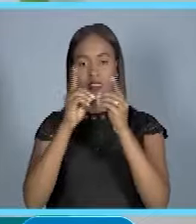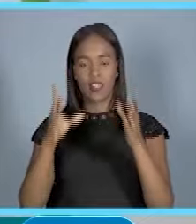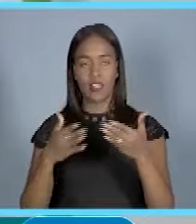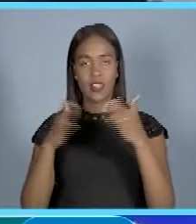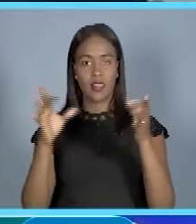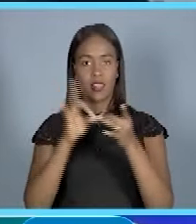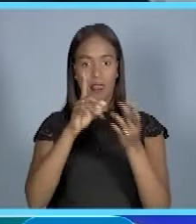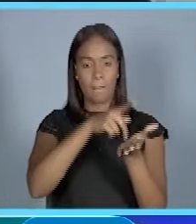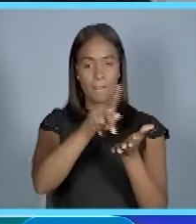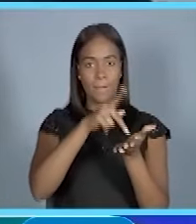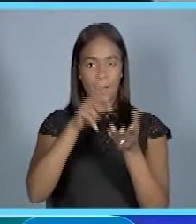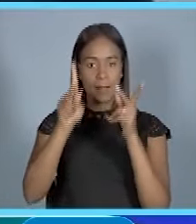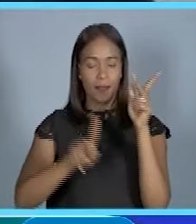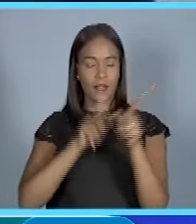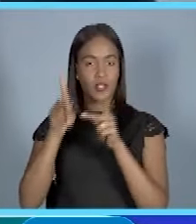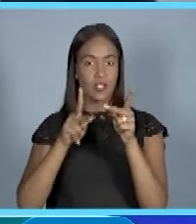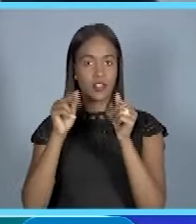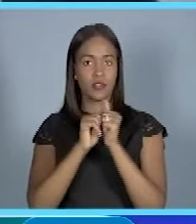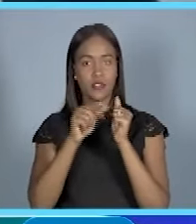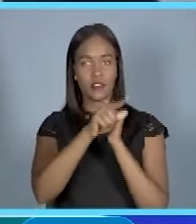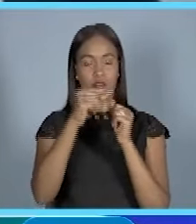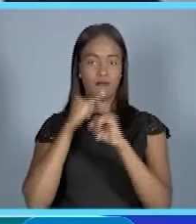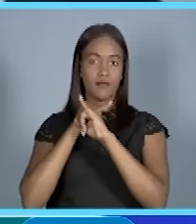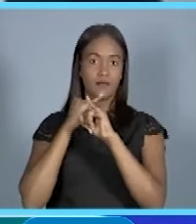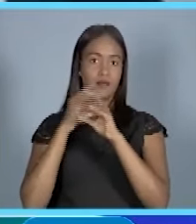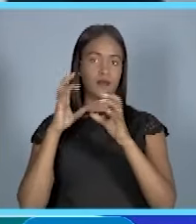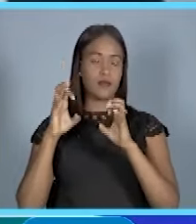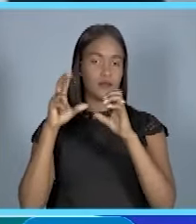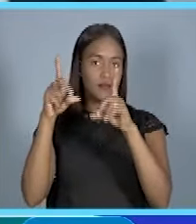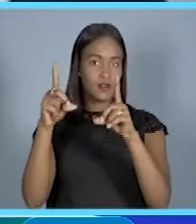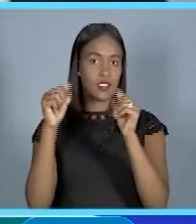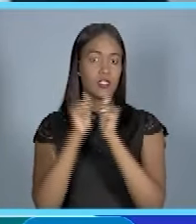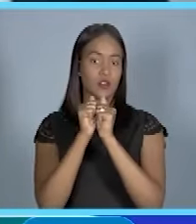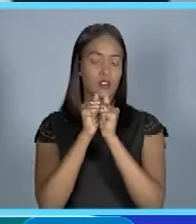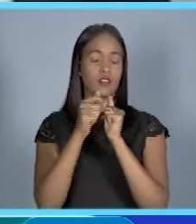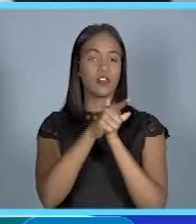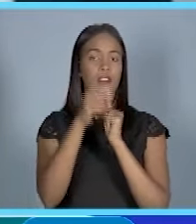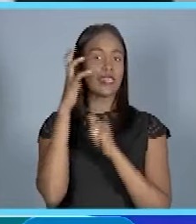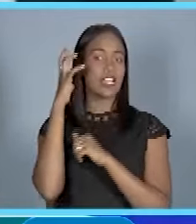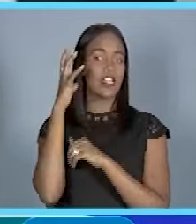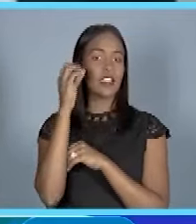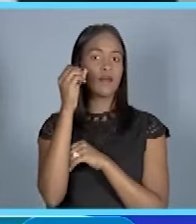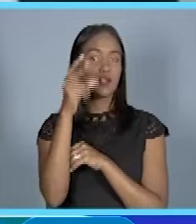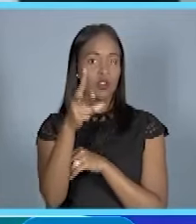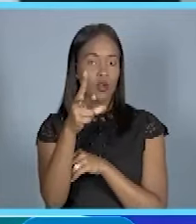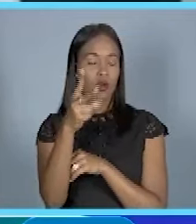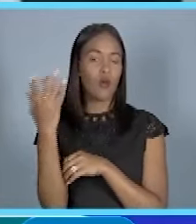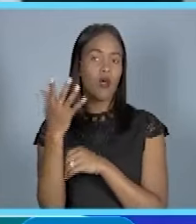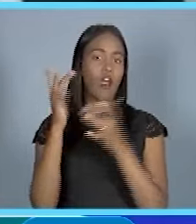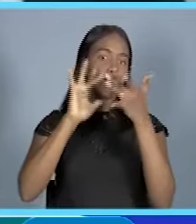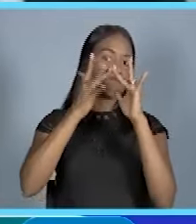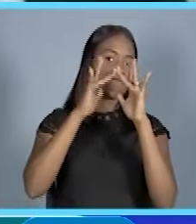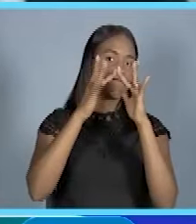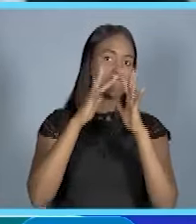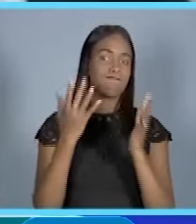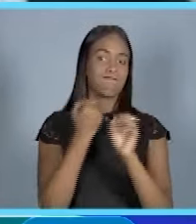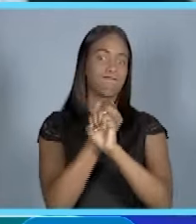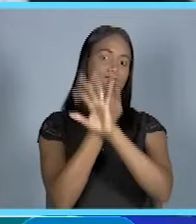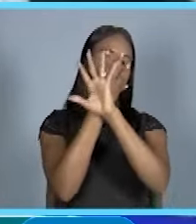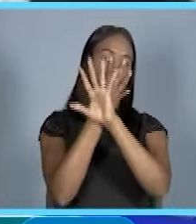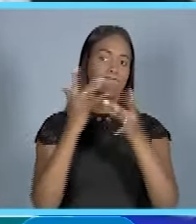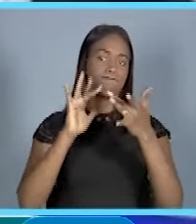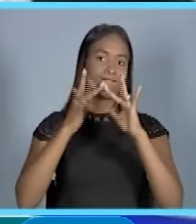General de Jubilaciones y Pensiones por la institución educativa, a través de radio, televisión, redes sociales,